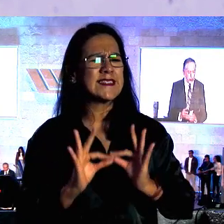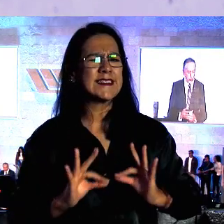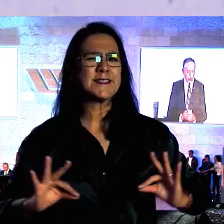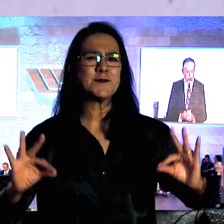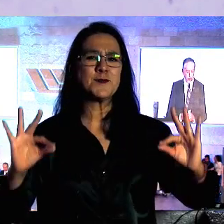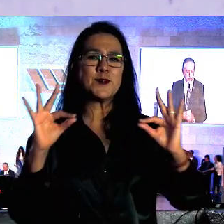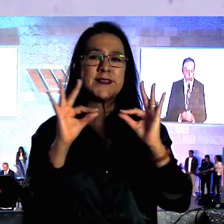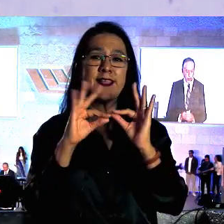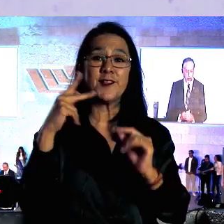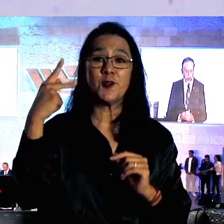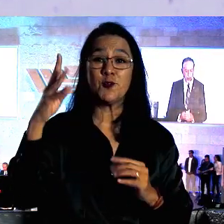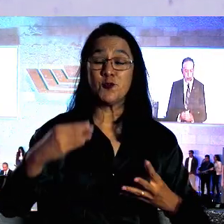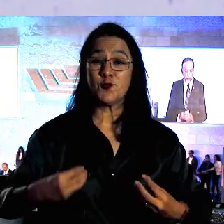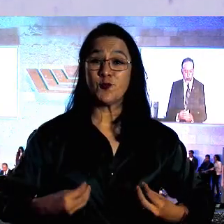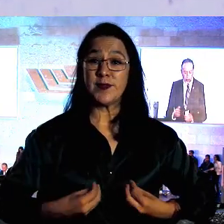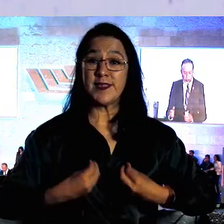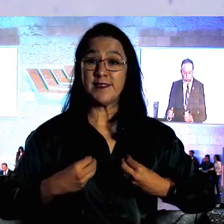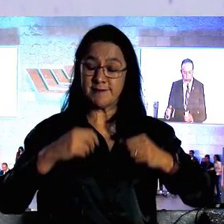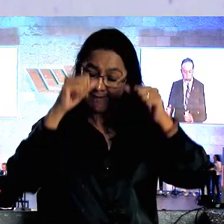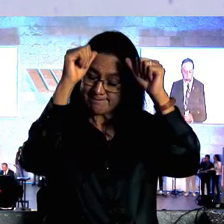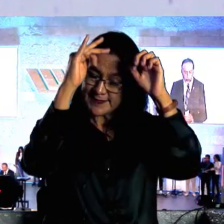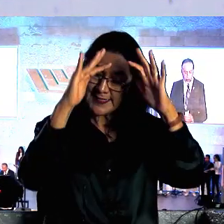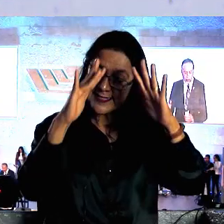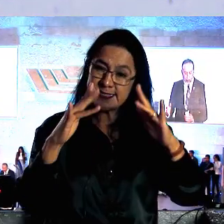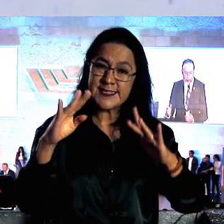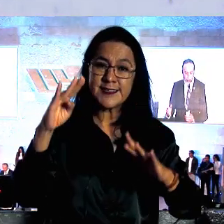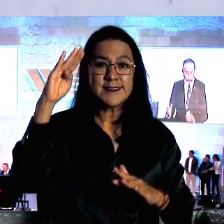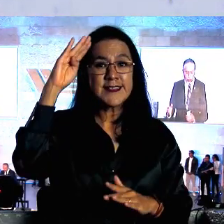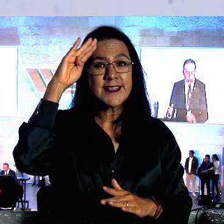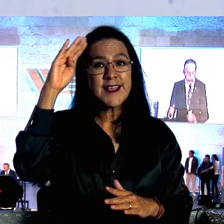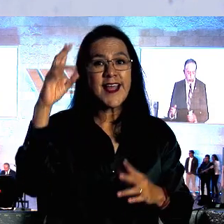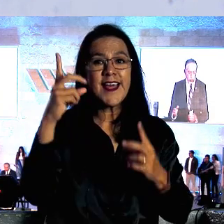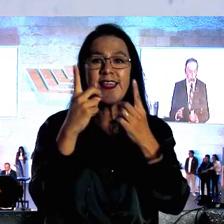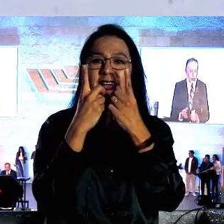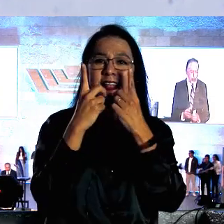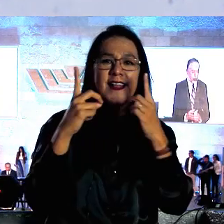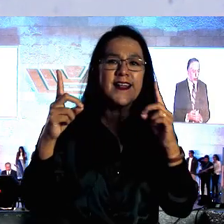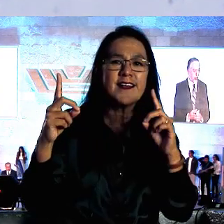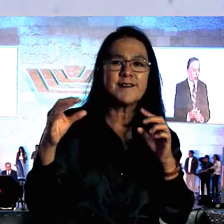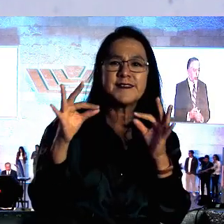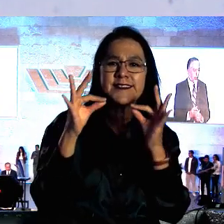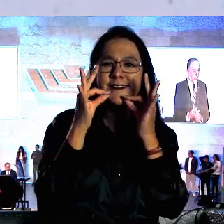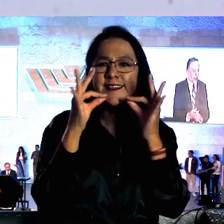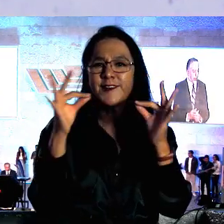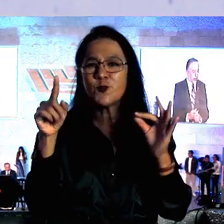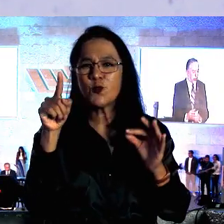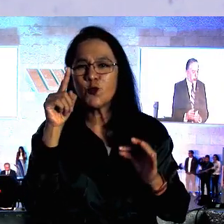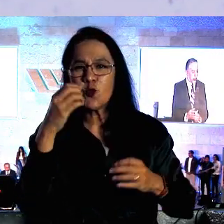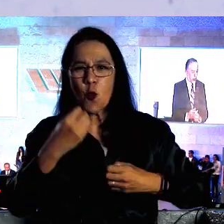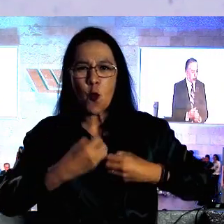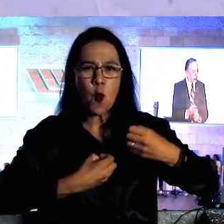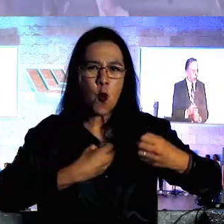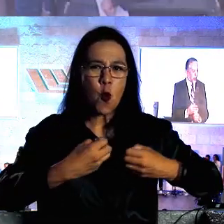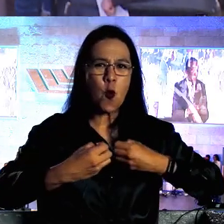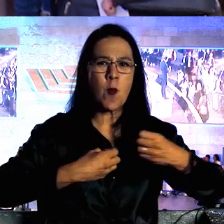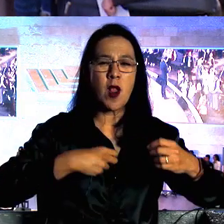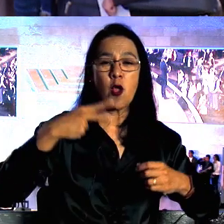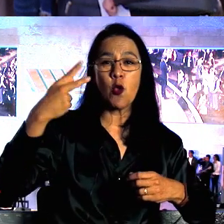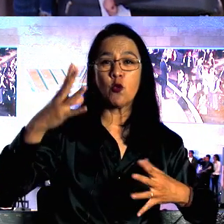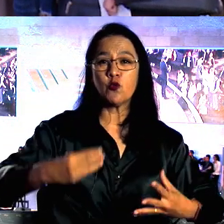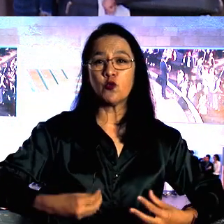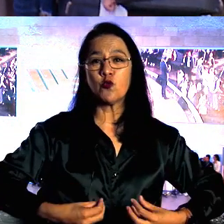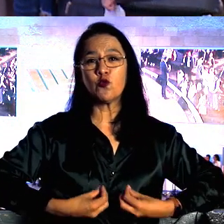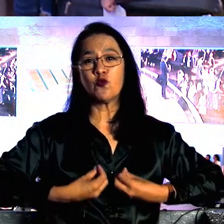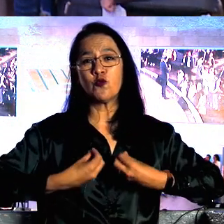de sus vidas los bendecimos Señor y declaramos que eres tú obrando en sus vidas para